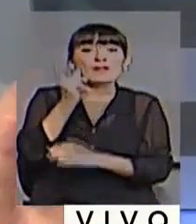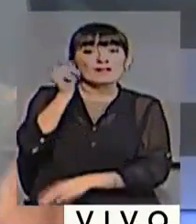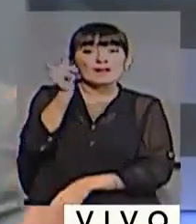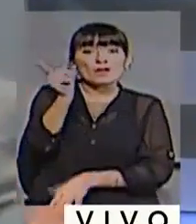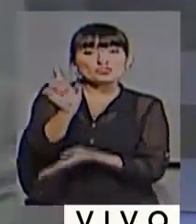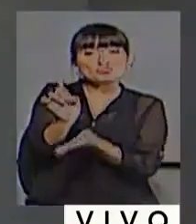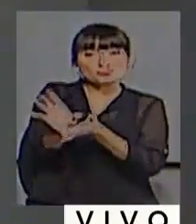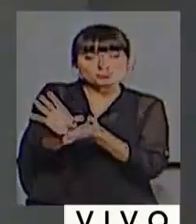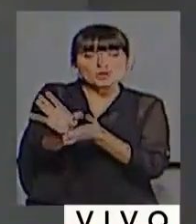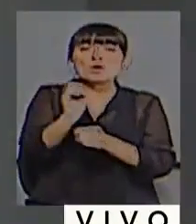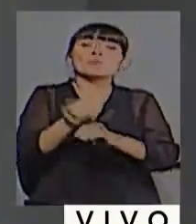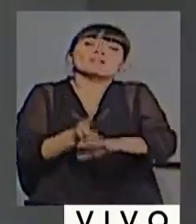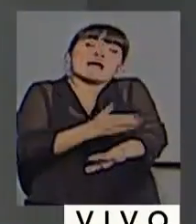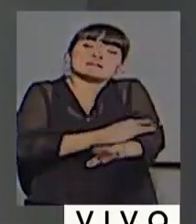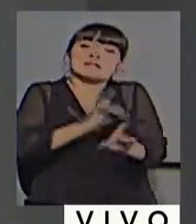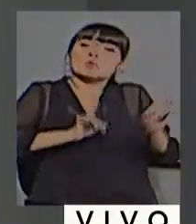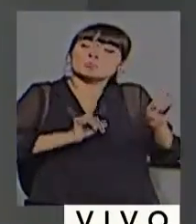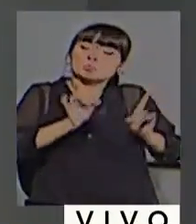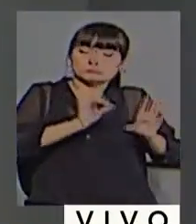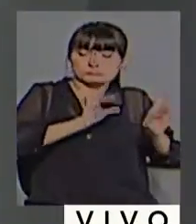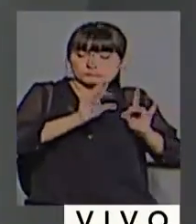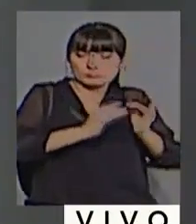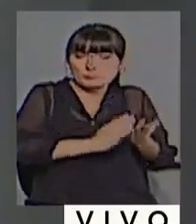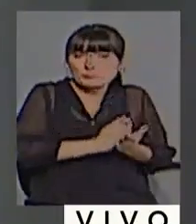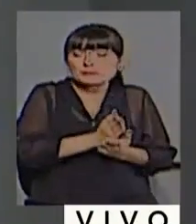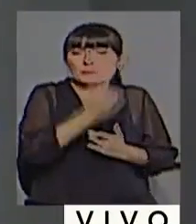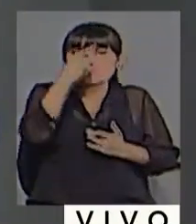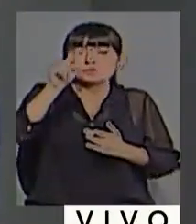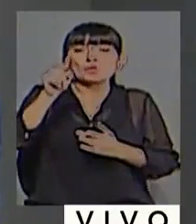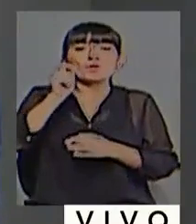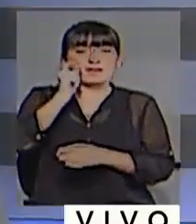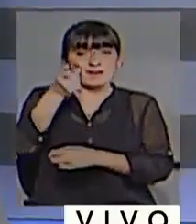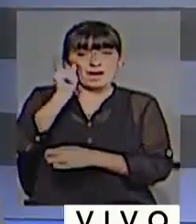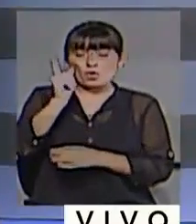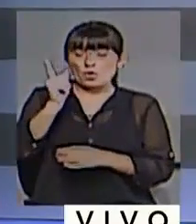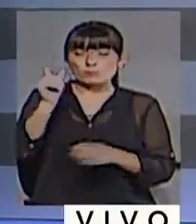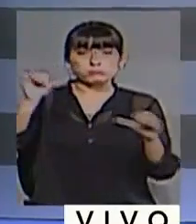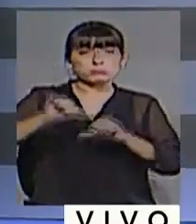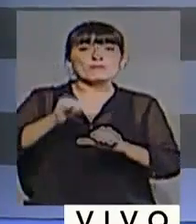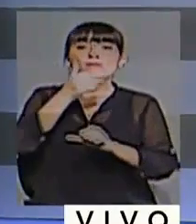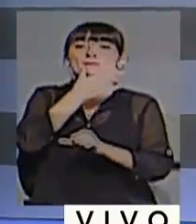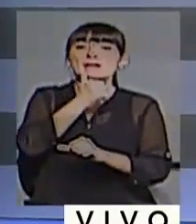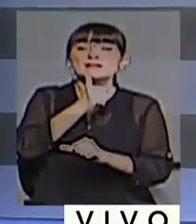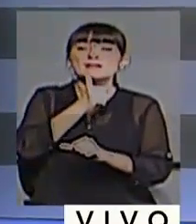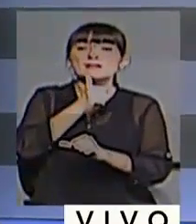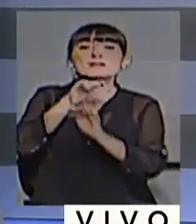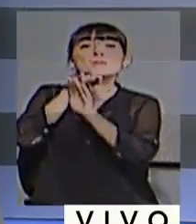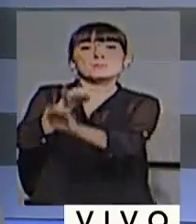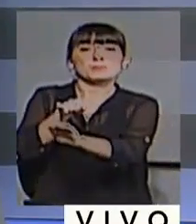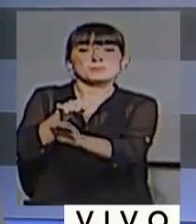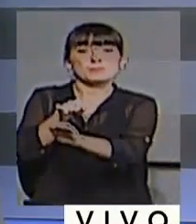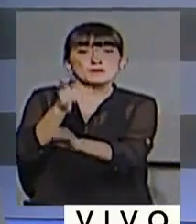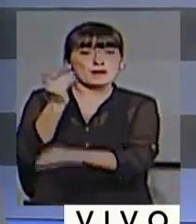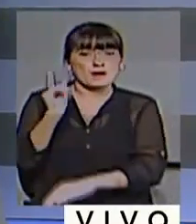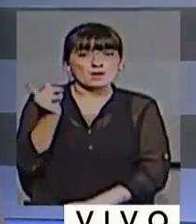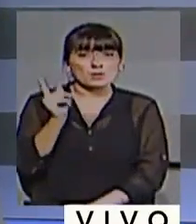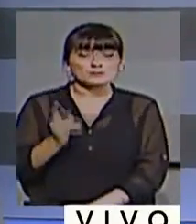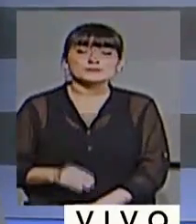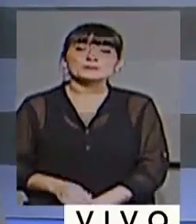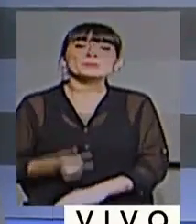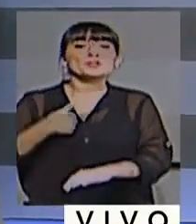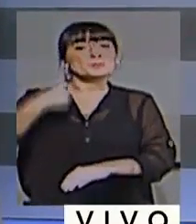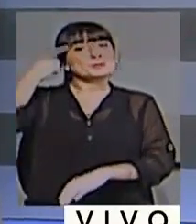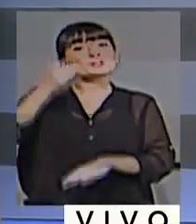con ciertos elementos de antes? Pero, ¿puede ser un punto de inflexión? Es que yo creo que... La falta de apoyo al agua. Yo creo que la crisis comienza